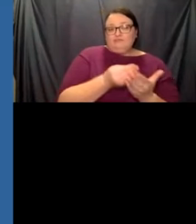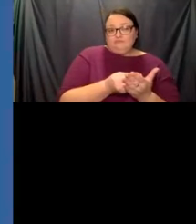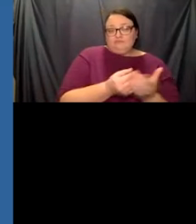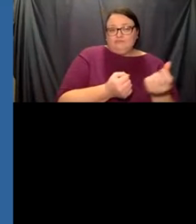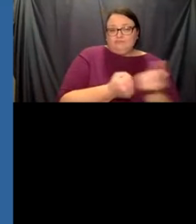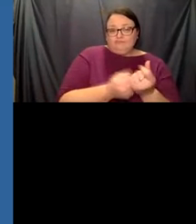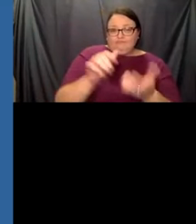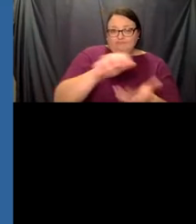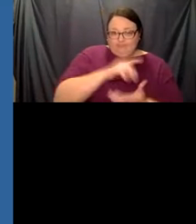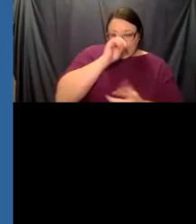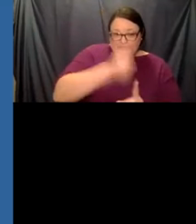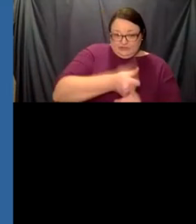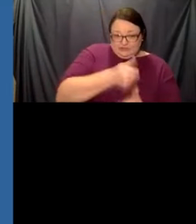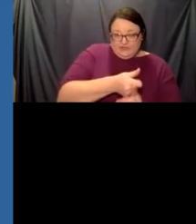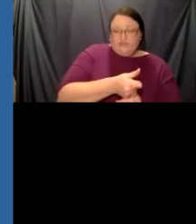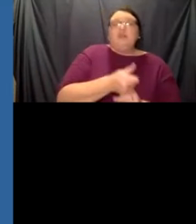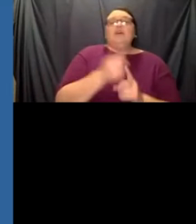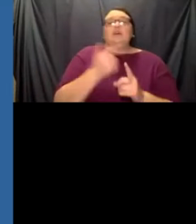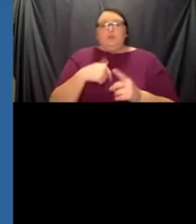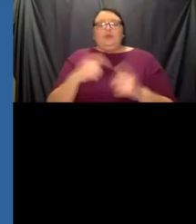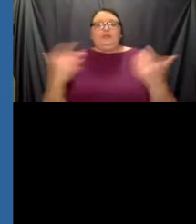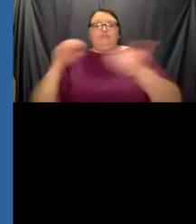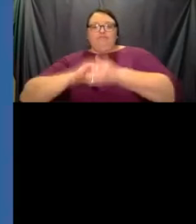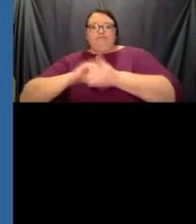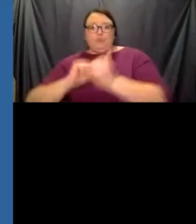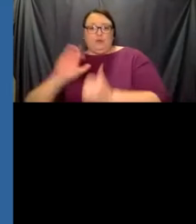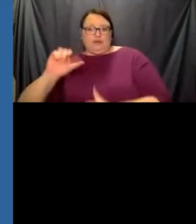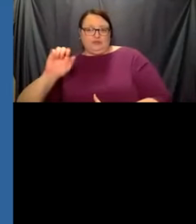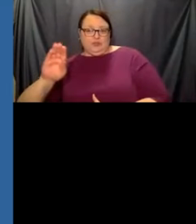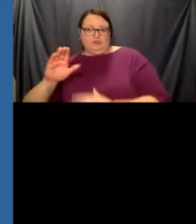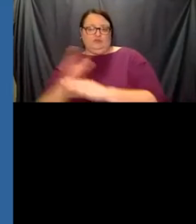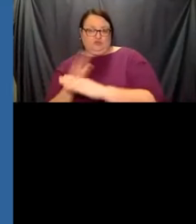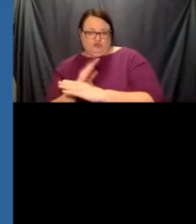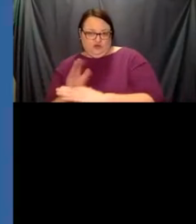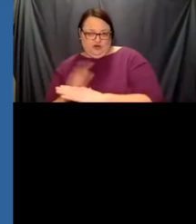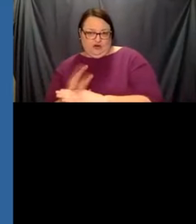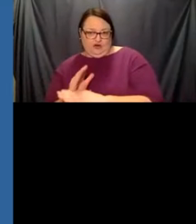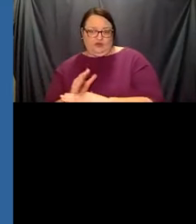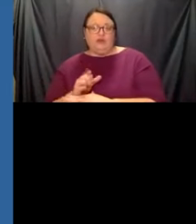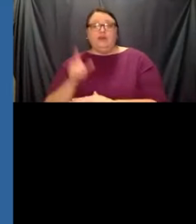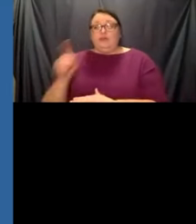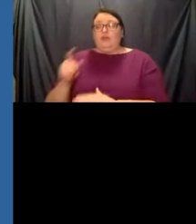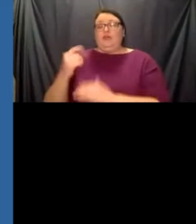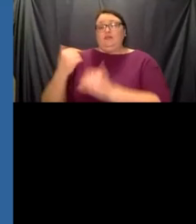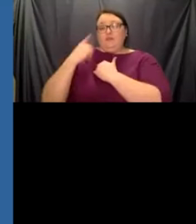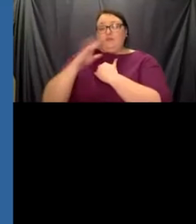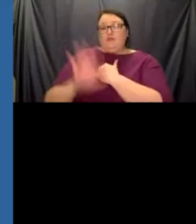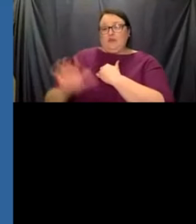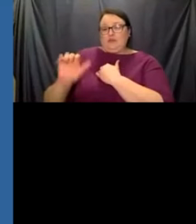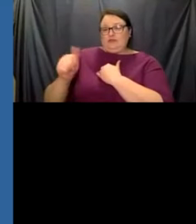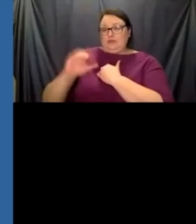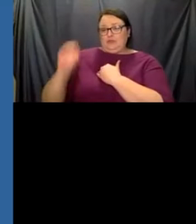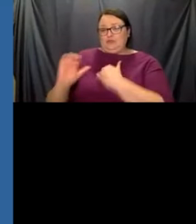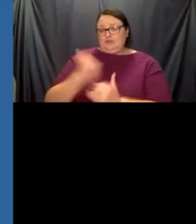que una comunidad que no es lo suficiente grande como para recibir fondos de home por sí misma